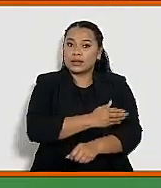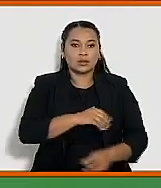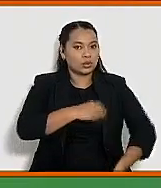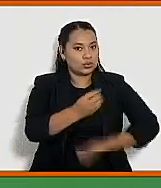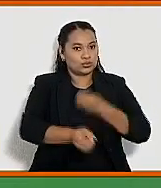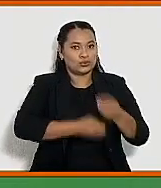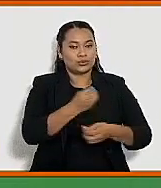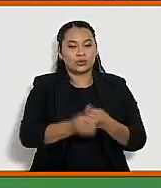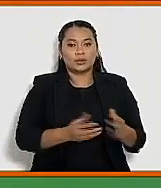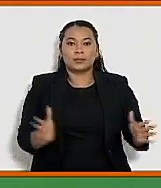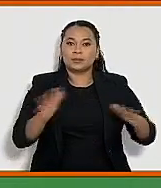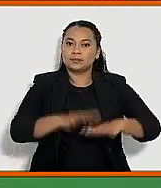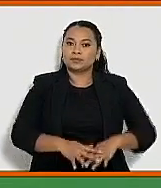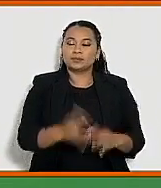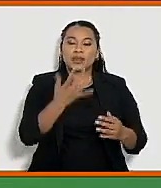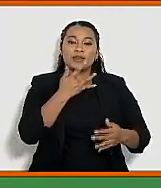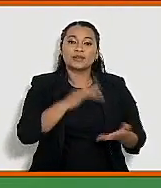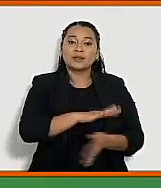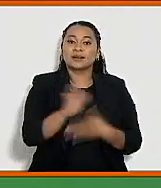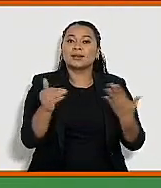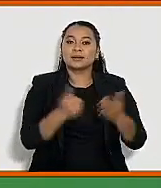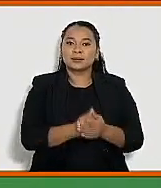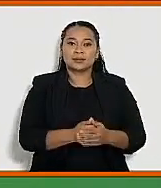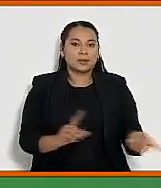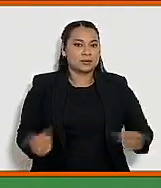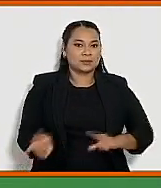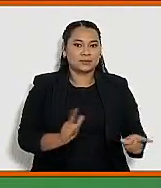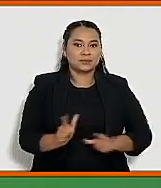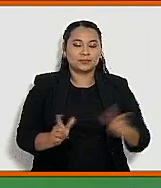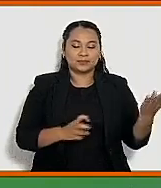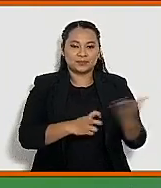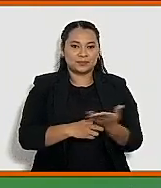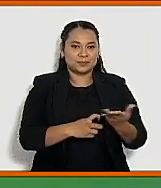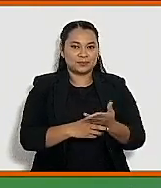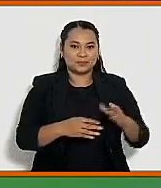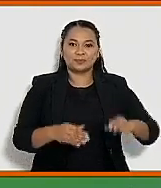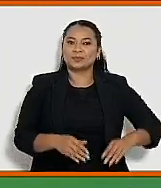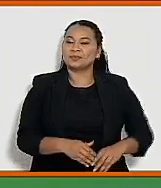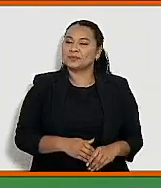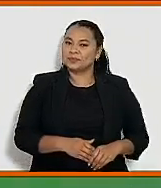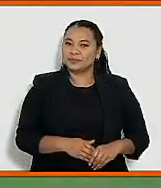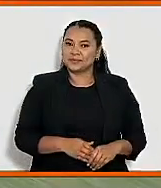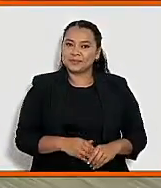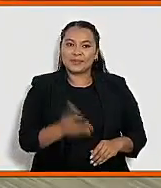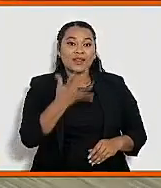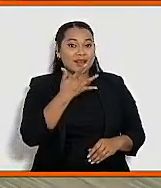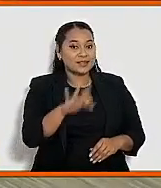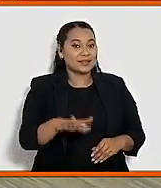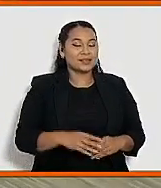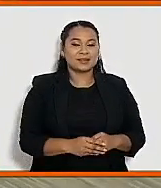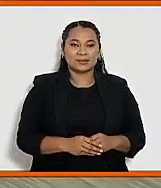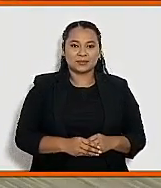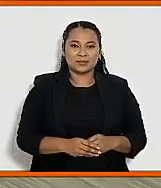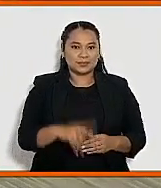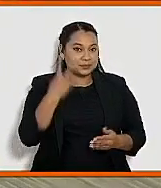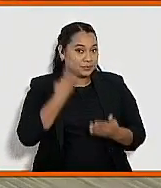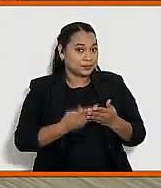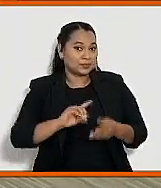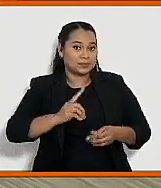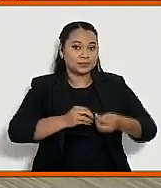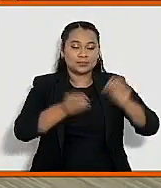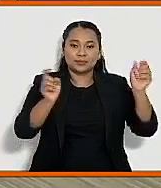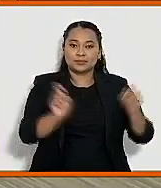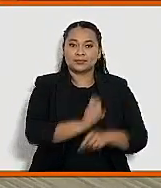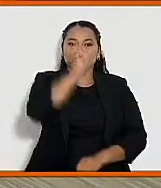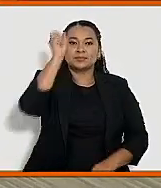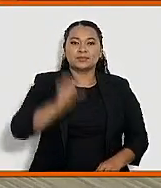nuestras esferas al juego y te deseamos muchísima suerte y esperamos que tengas tu boleto en mano. Muchísima suerte porque se viene el primer dígito ganador